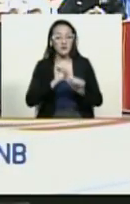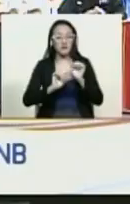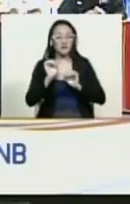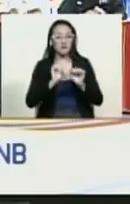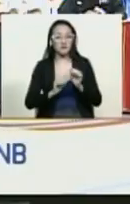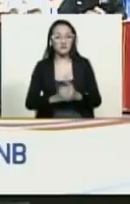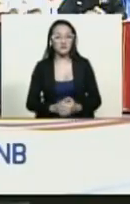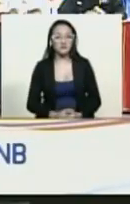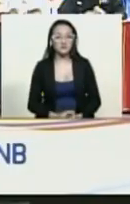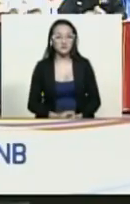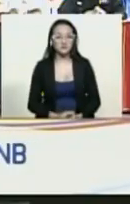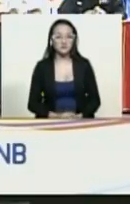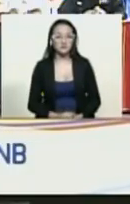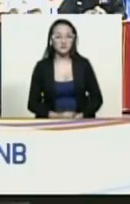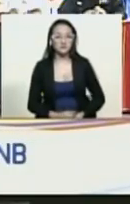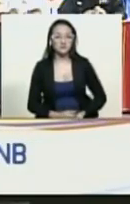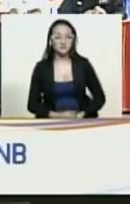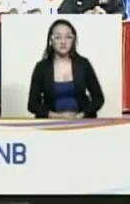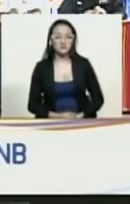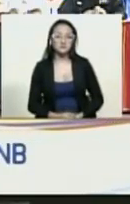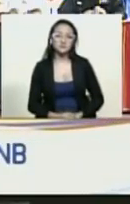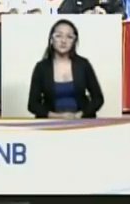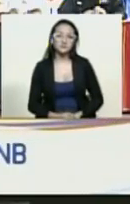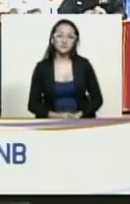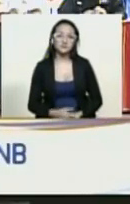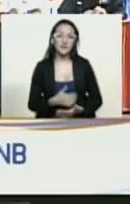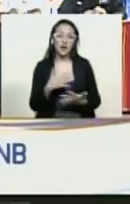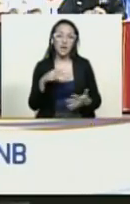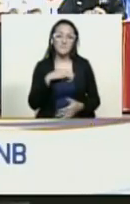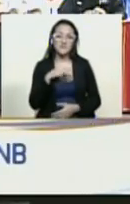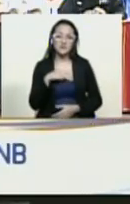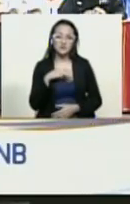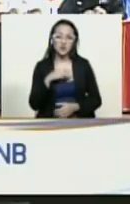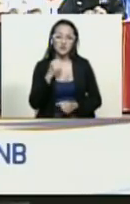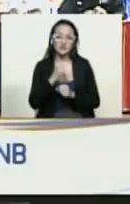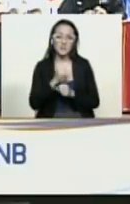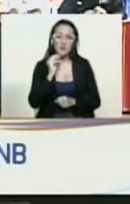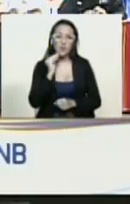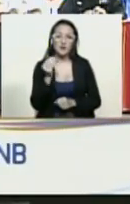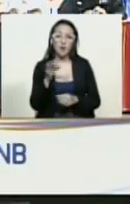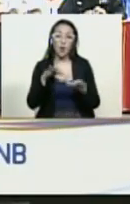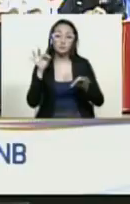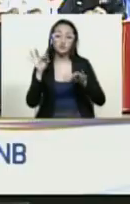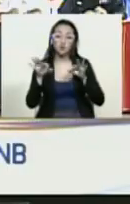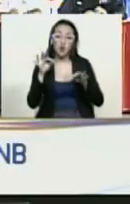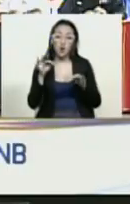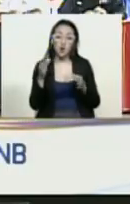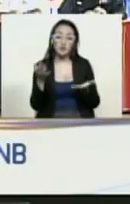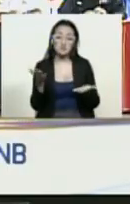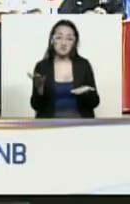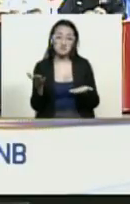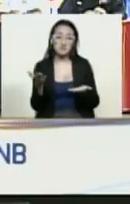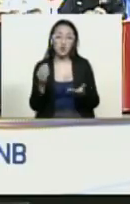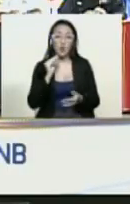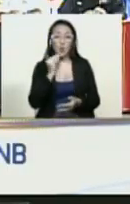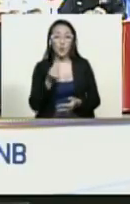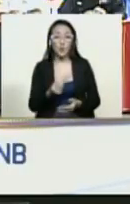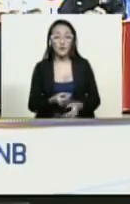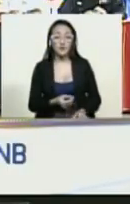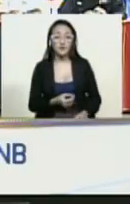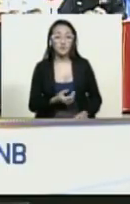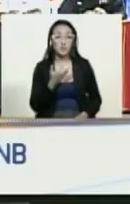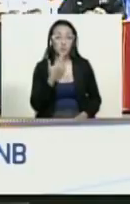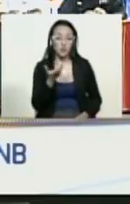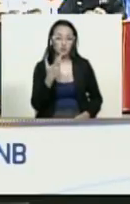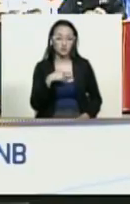preventivas, del movimiento, de la gran misión Chamba Juvenil para darle opciones a los jóvenes. Si nosotros,